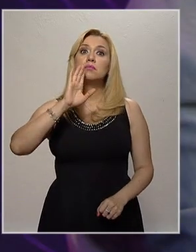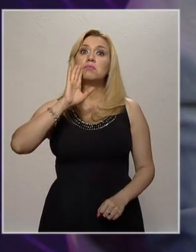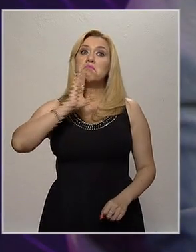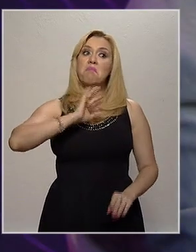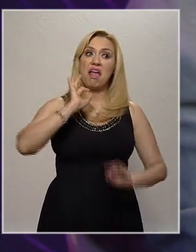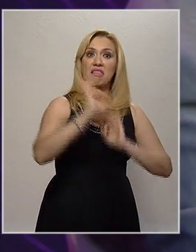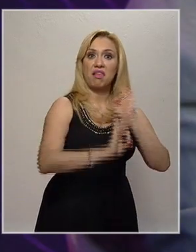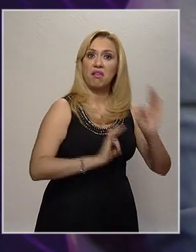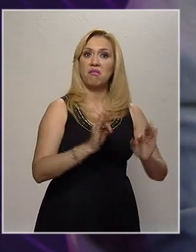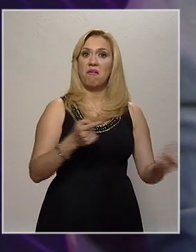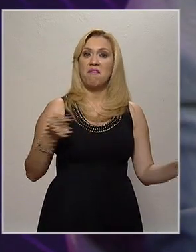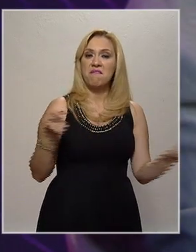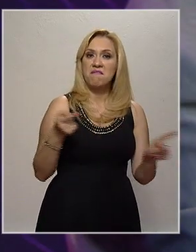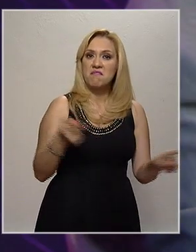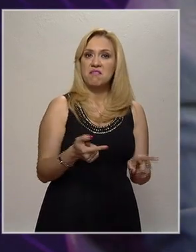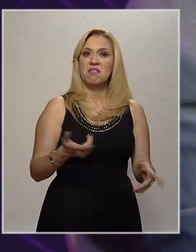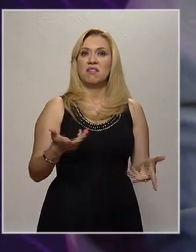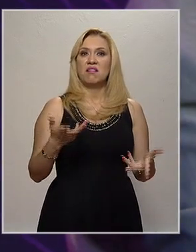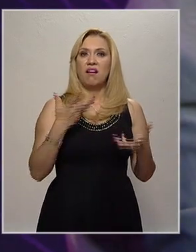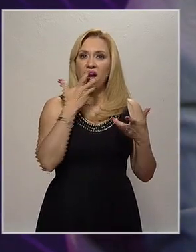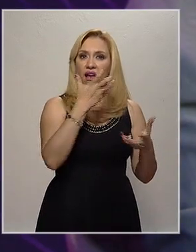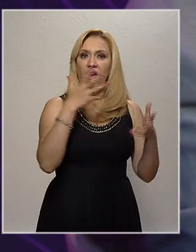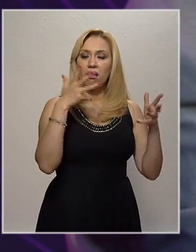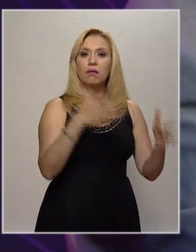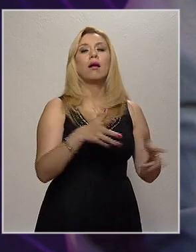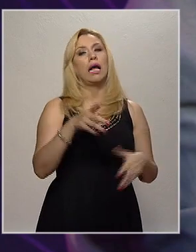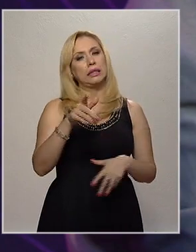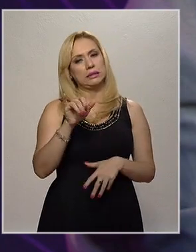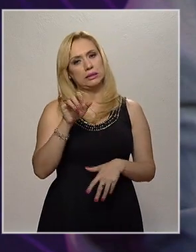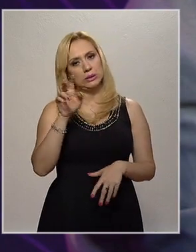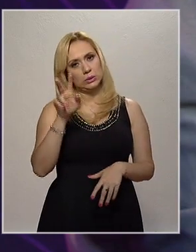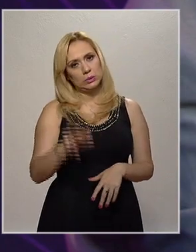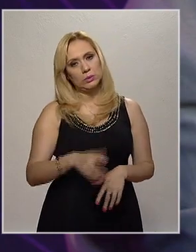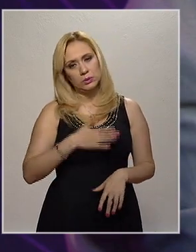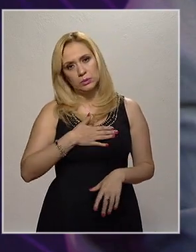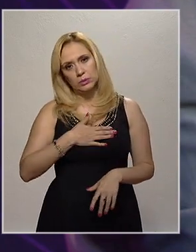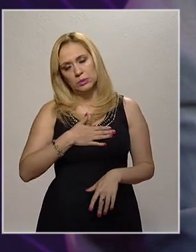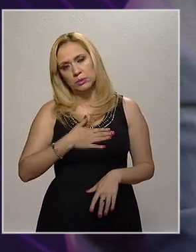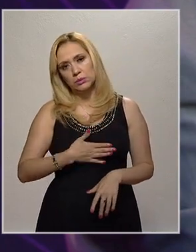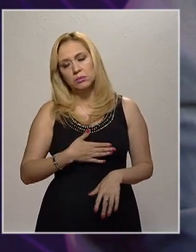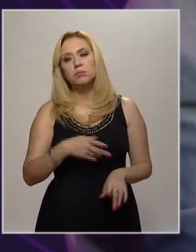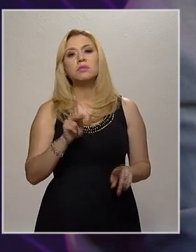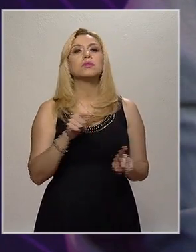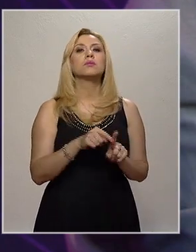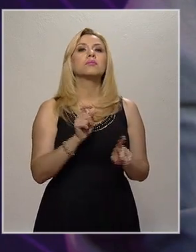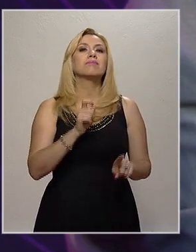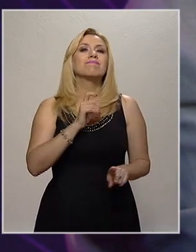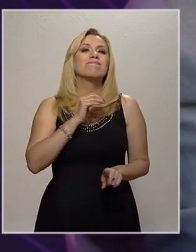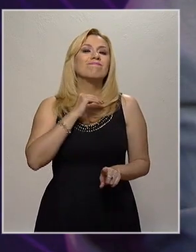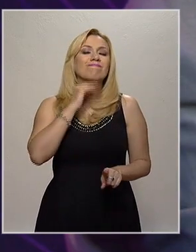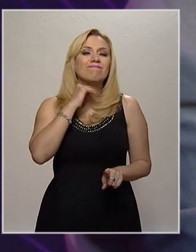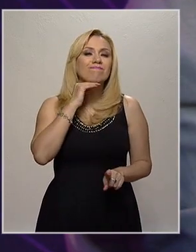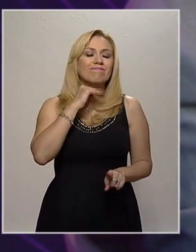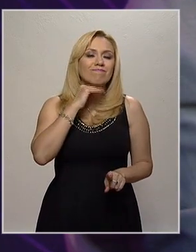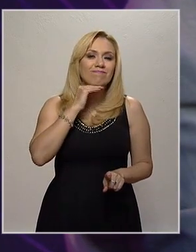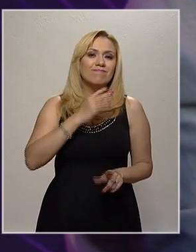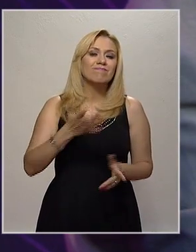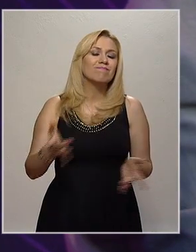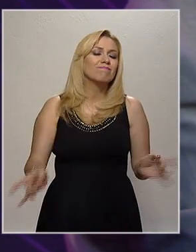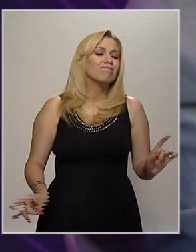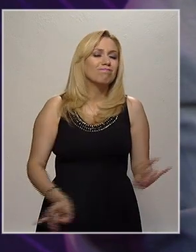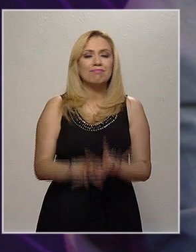sea simple negligencia, descuido, omisión, etcétera, sino que realmente ya constituye un acto de violencia obstétrica. Y, por